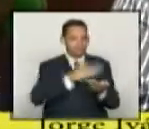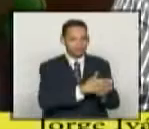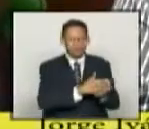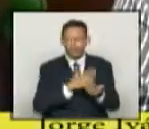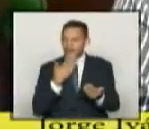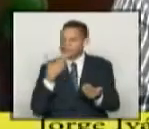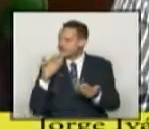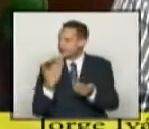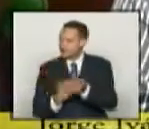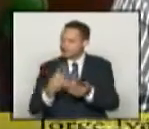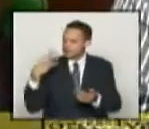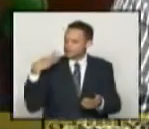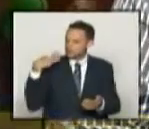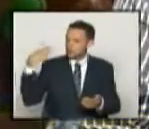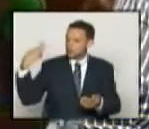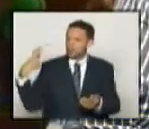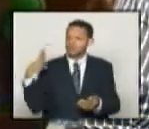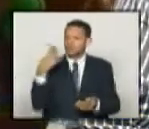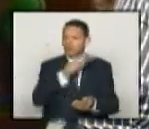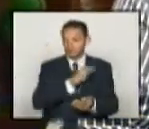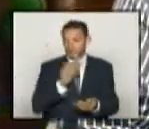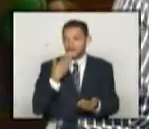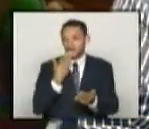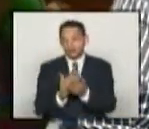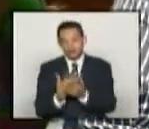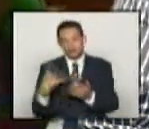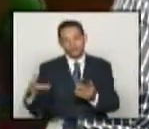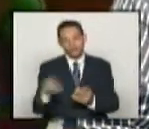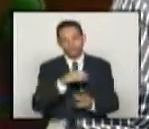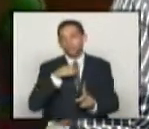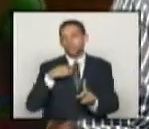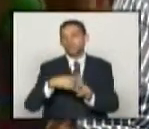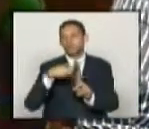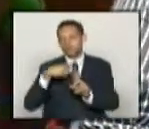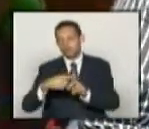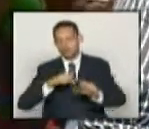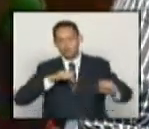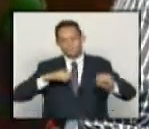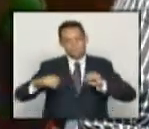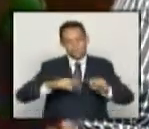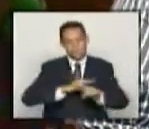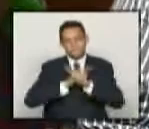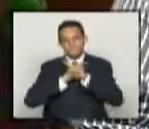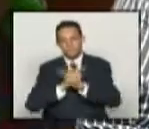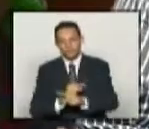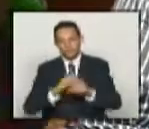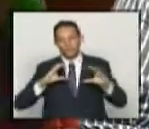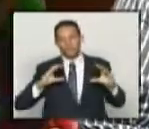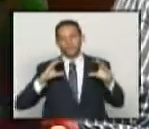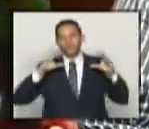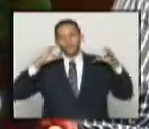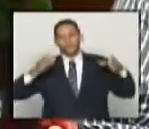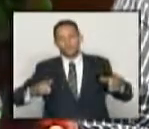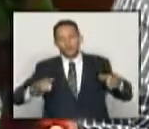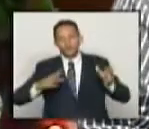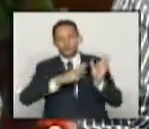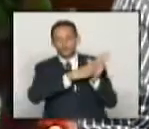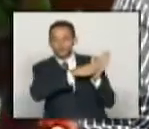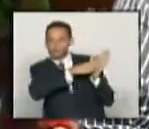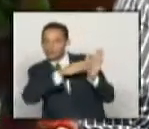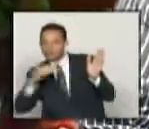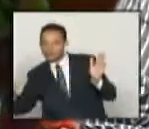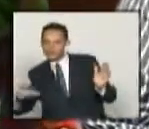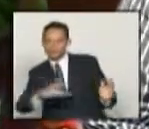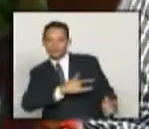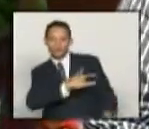la prosperidad. Creo que el balance es supremamente positivo. La comunidad ha quedado satisfecha.